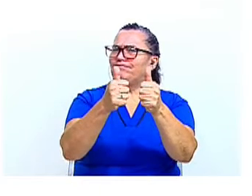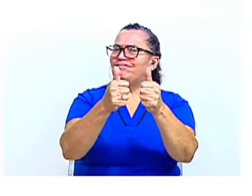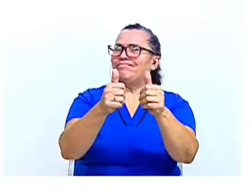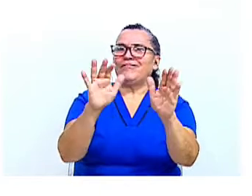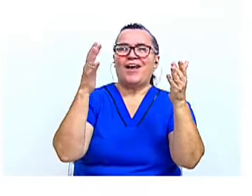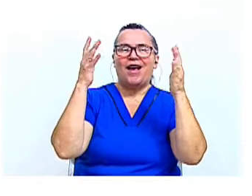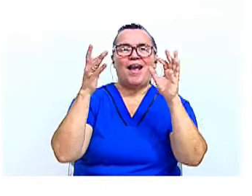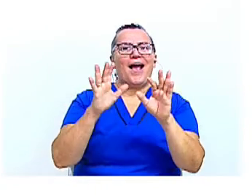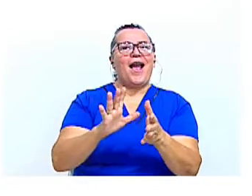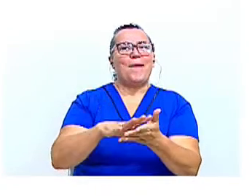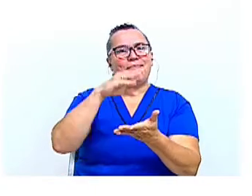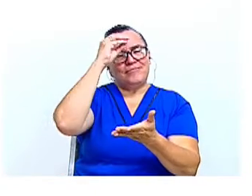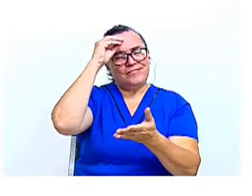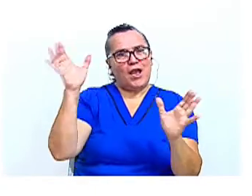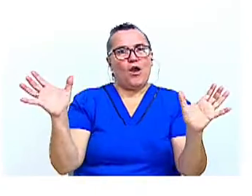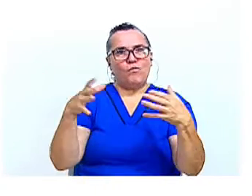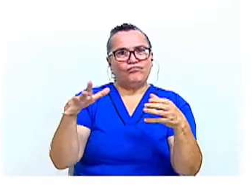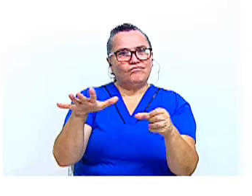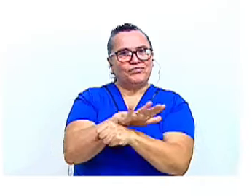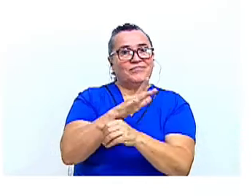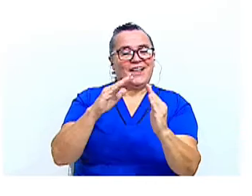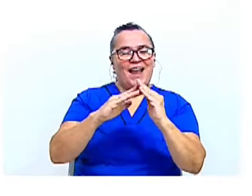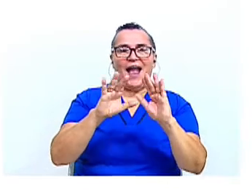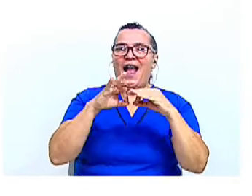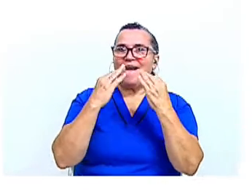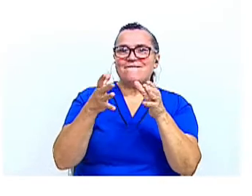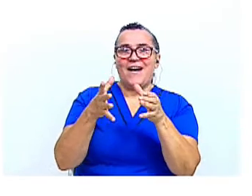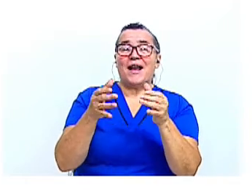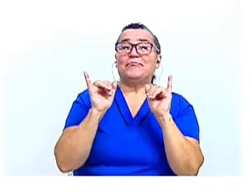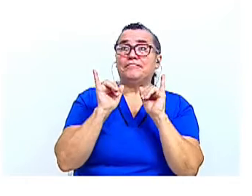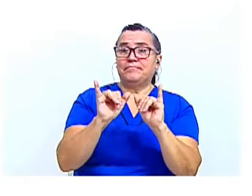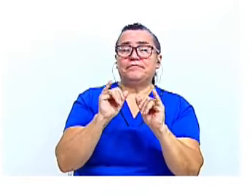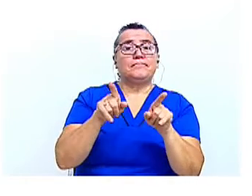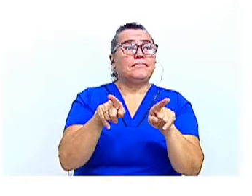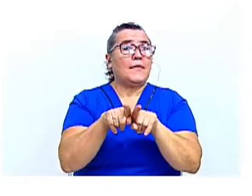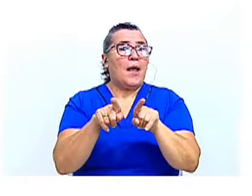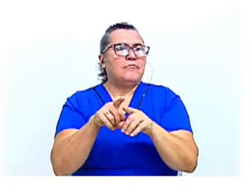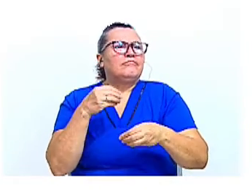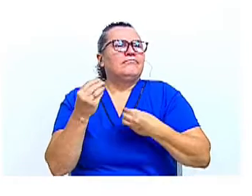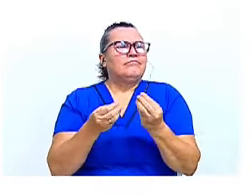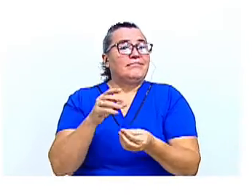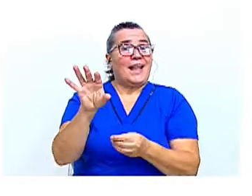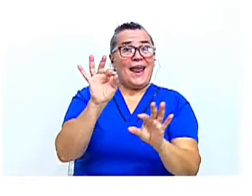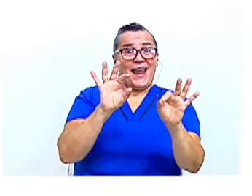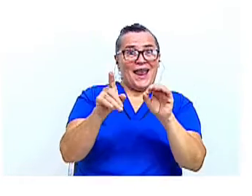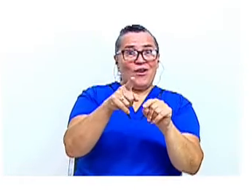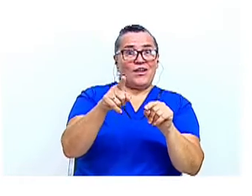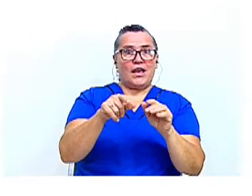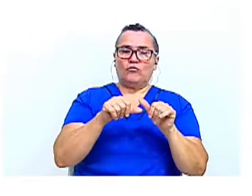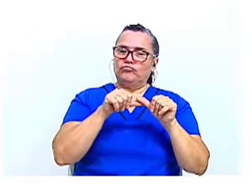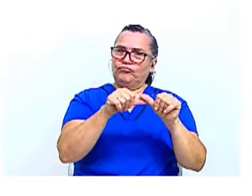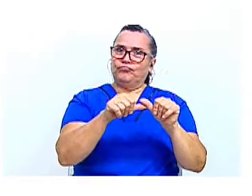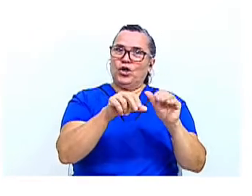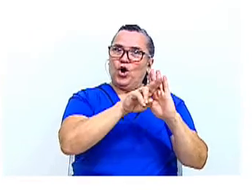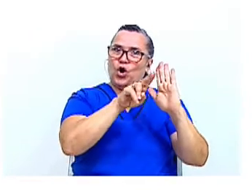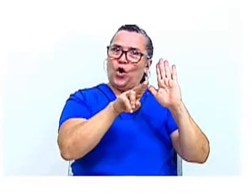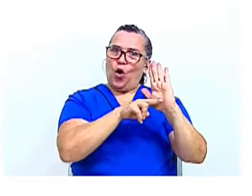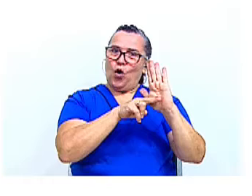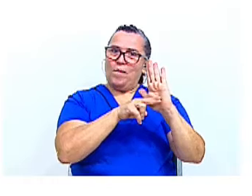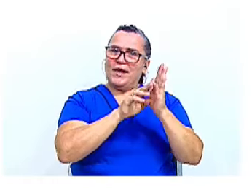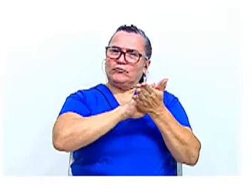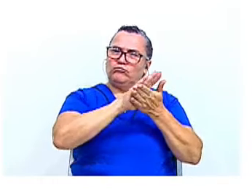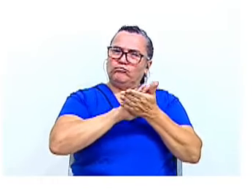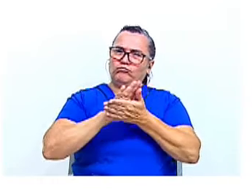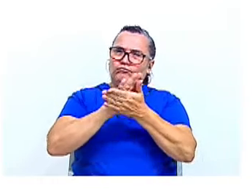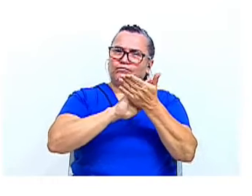un aprendizaje integral en casa y en familia. Asimismo, les invito a que sigan las normas de higiene para que no